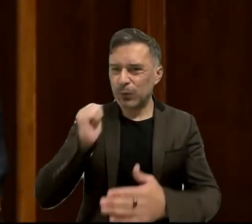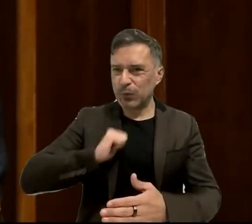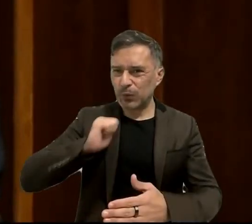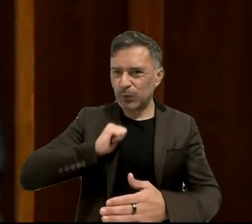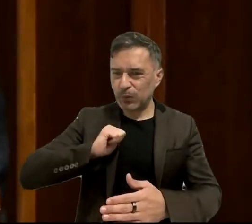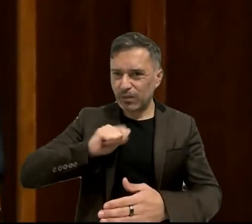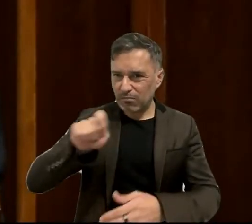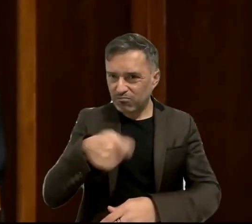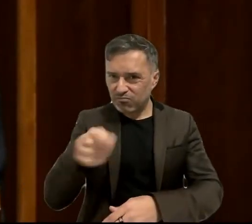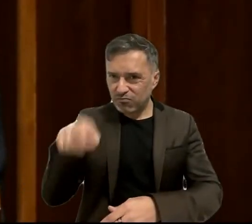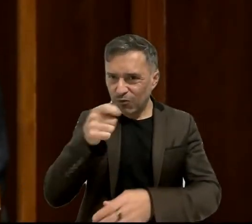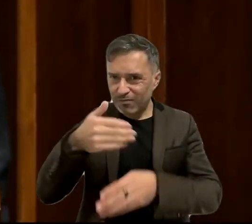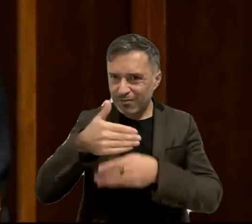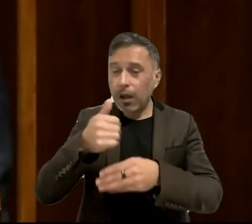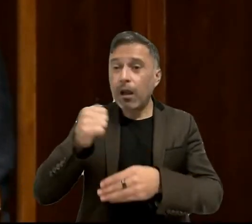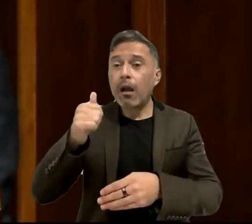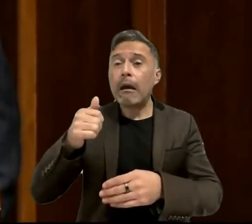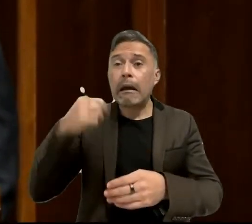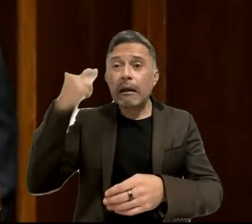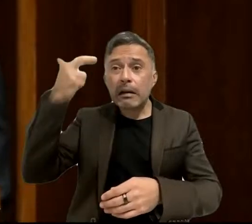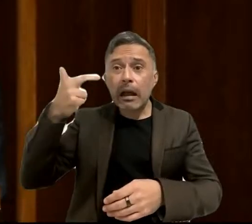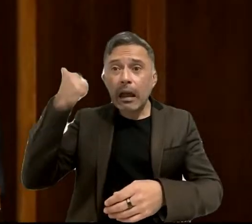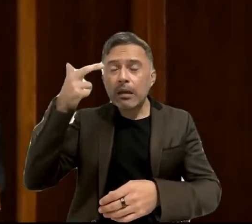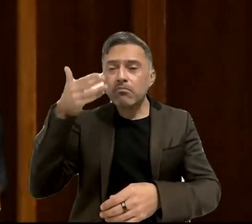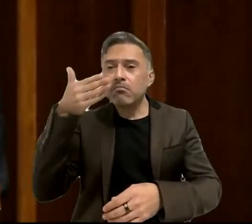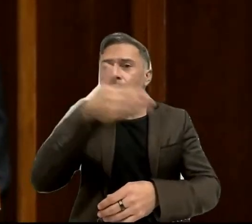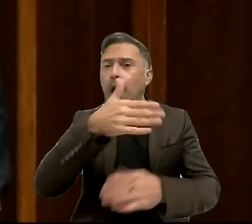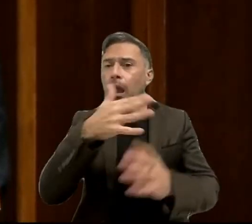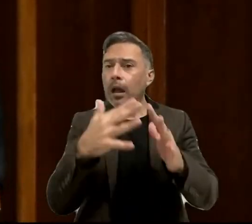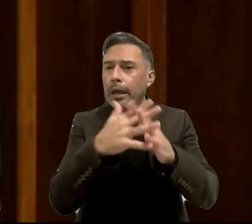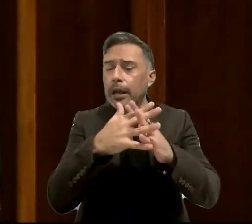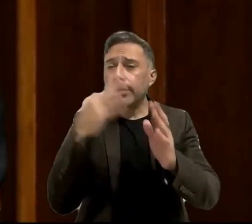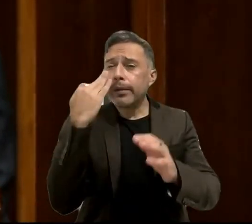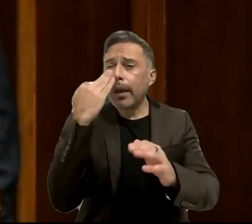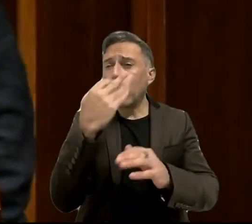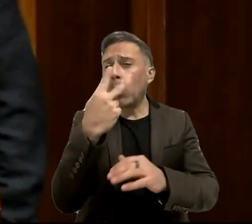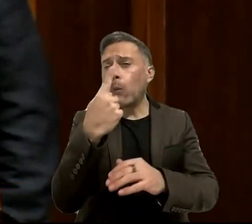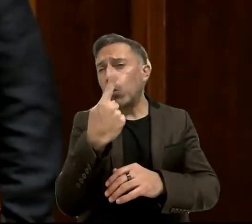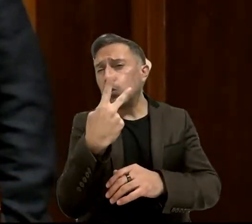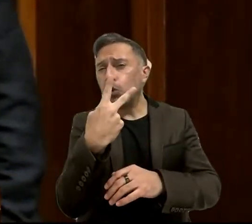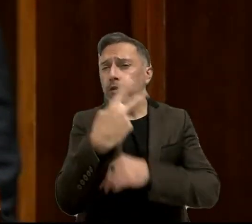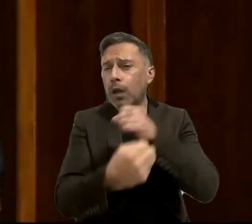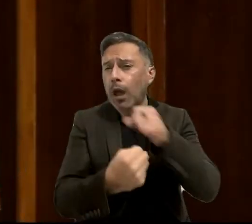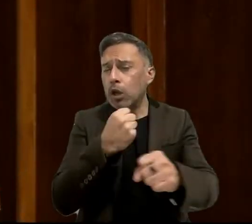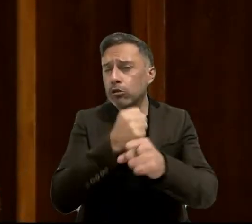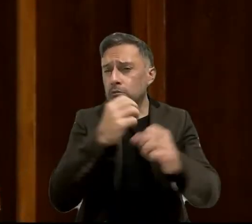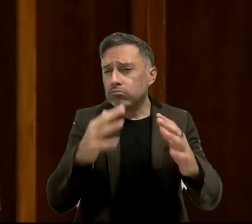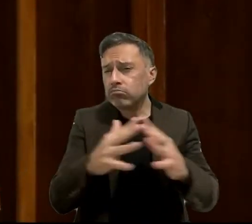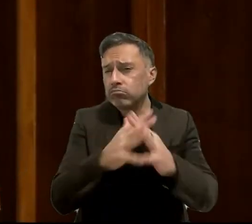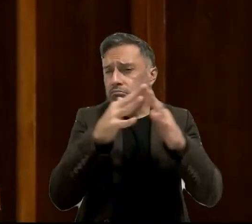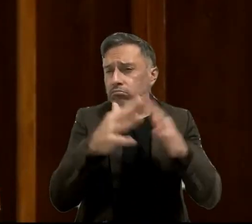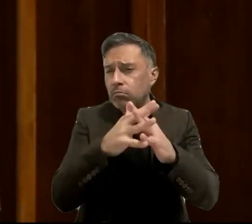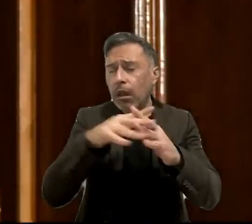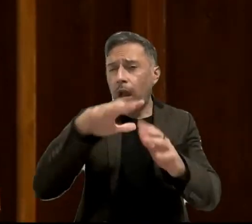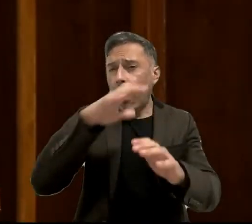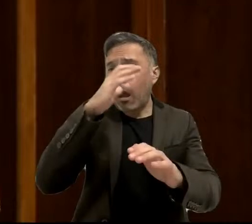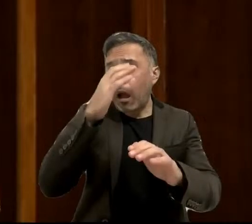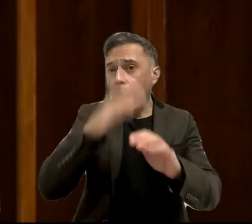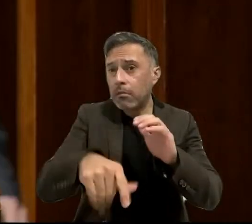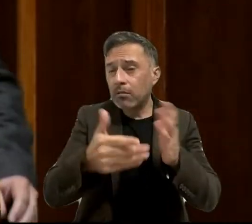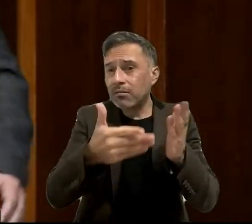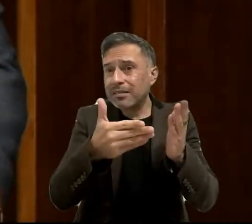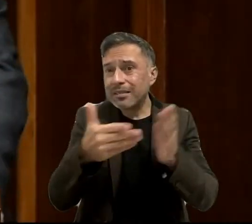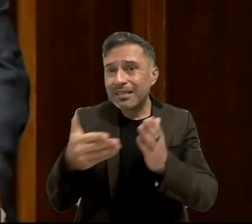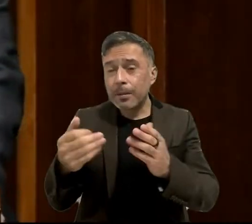tardaban 1 o 2 años, y cuando regresaban, toda la gente de su pueblo, de su reinado, se